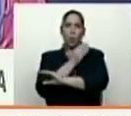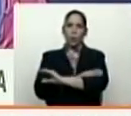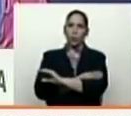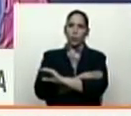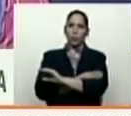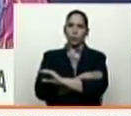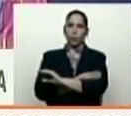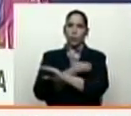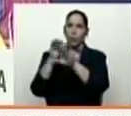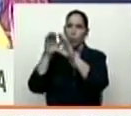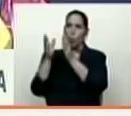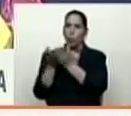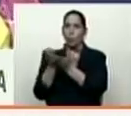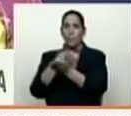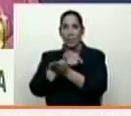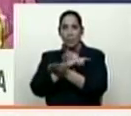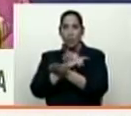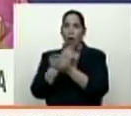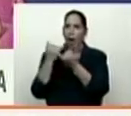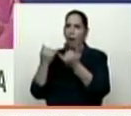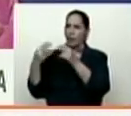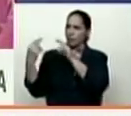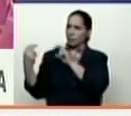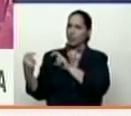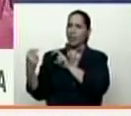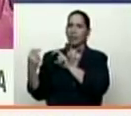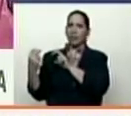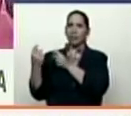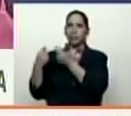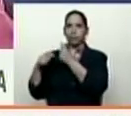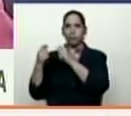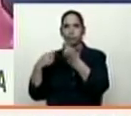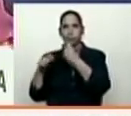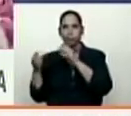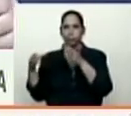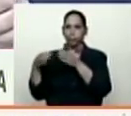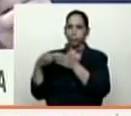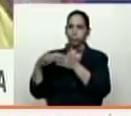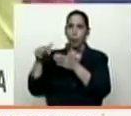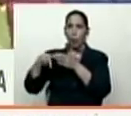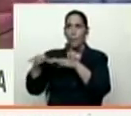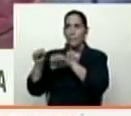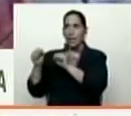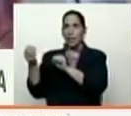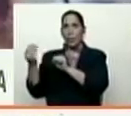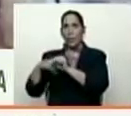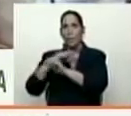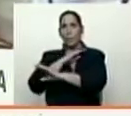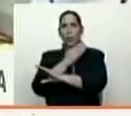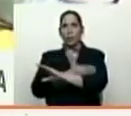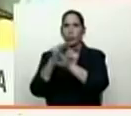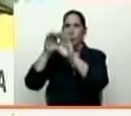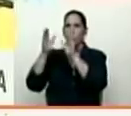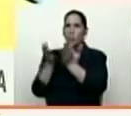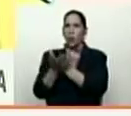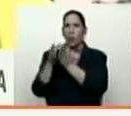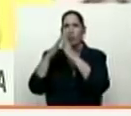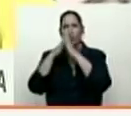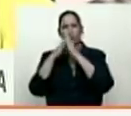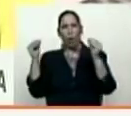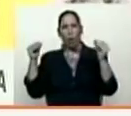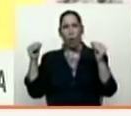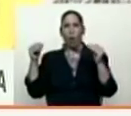imperio español. Van hoy a negociar con quien es hoy el imperio no solo más poderoso del mundo, sino de todos los